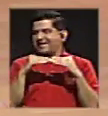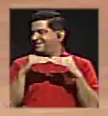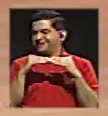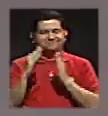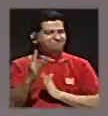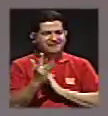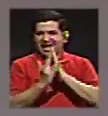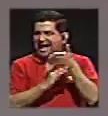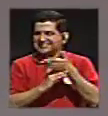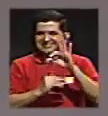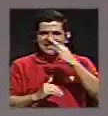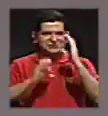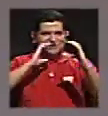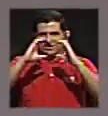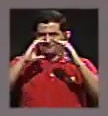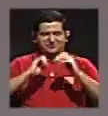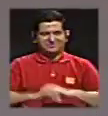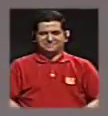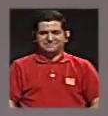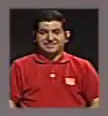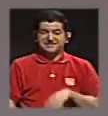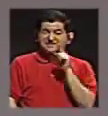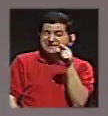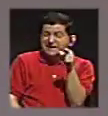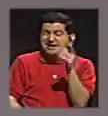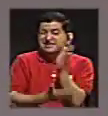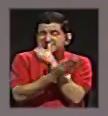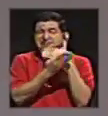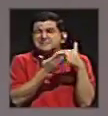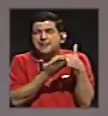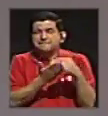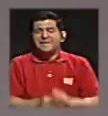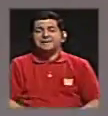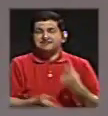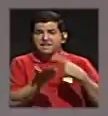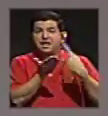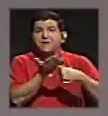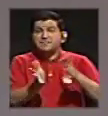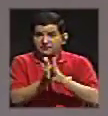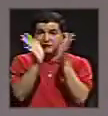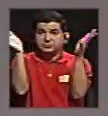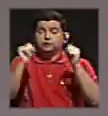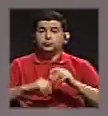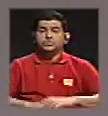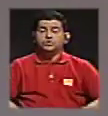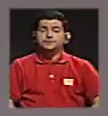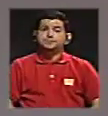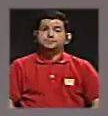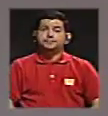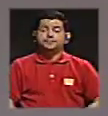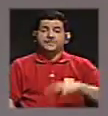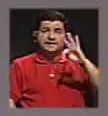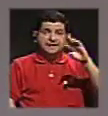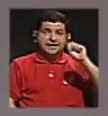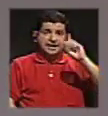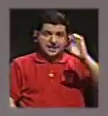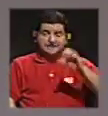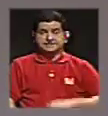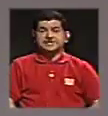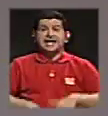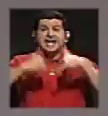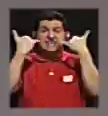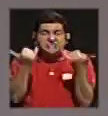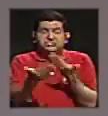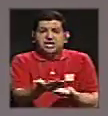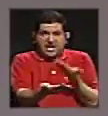acceso a los medios y por ahí eh en el debate público y el tribunal supremo de elecciones ya